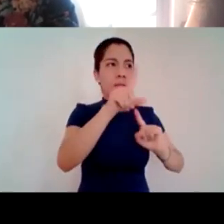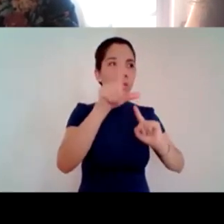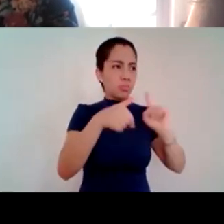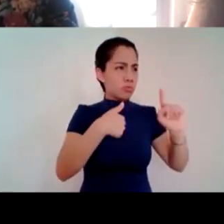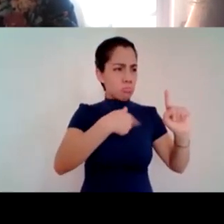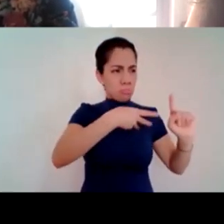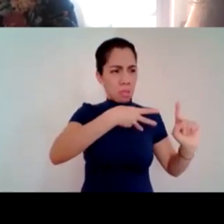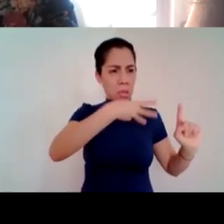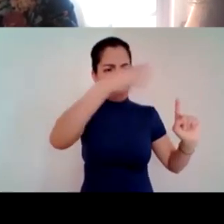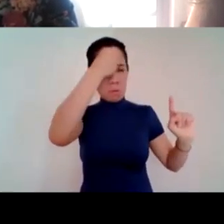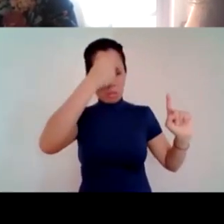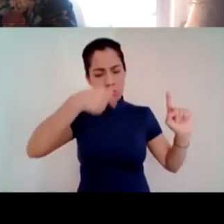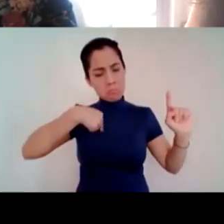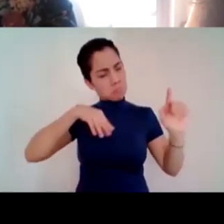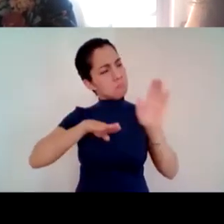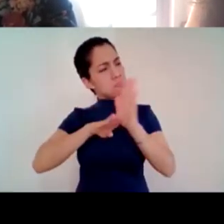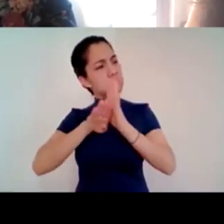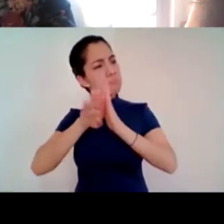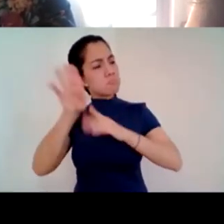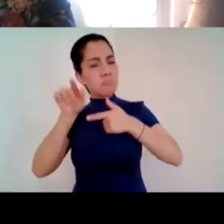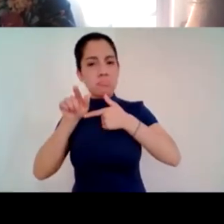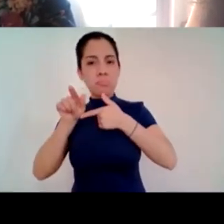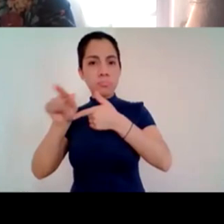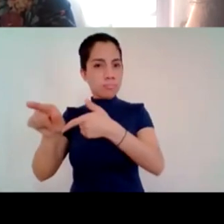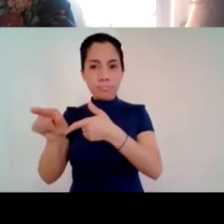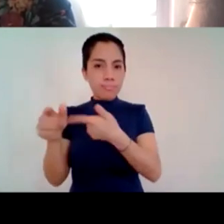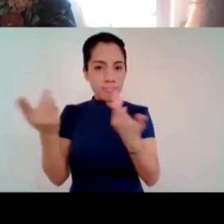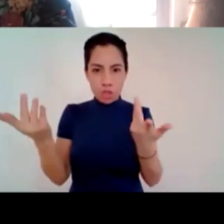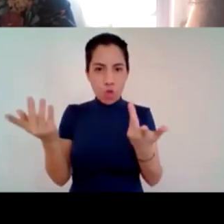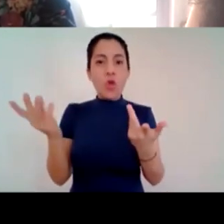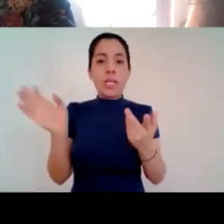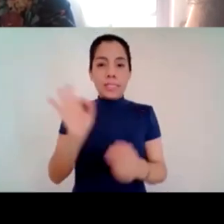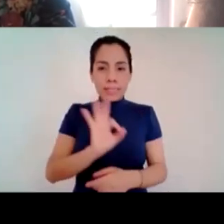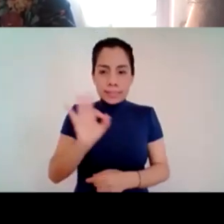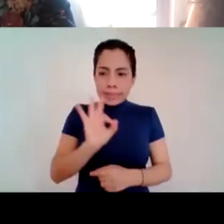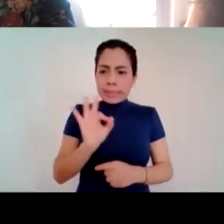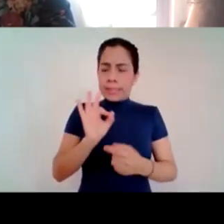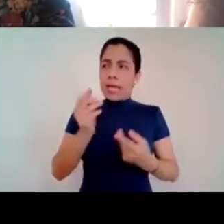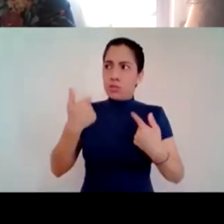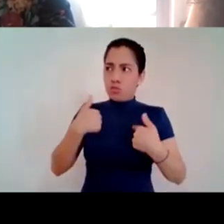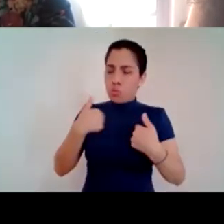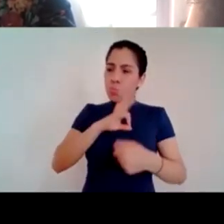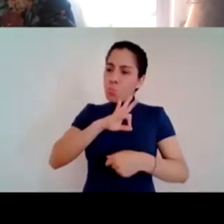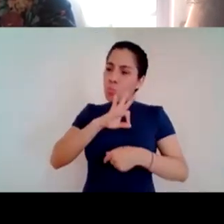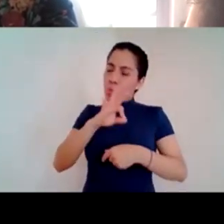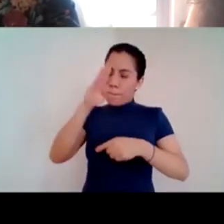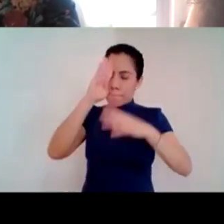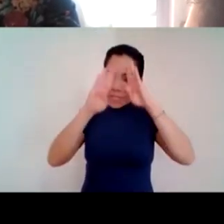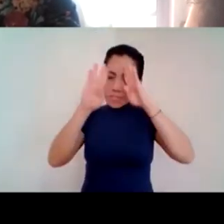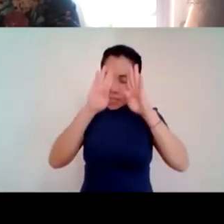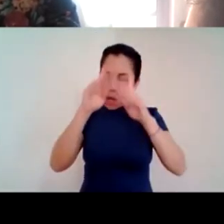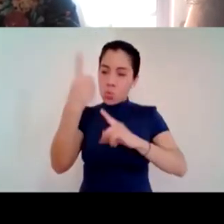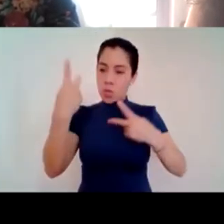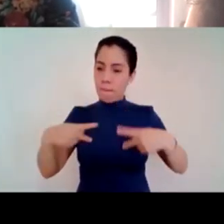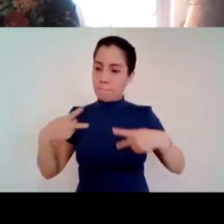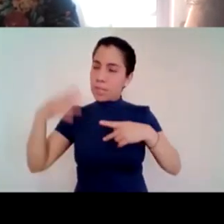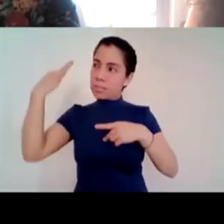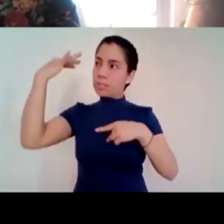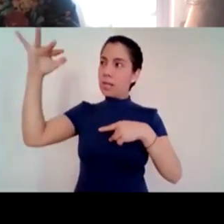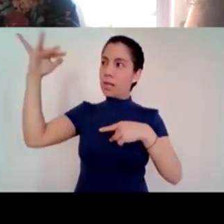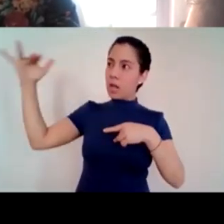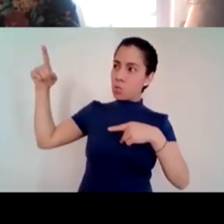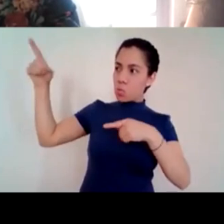y ahí el afecto el cariño la cercanía el saber que hay alguien que me va a seguir queriendo por más bandido que yo sea